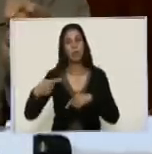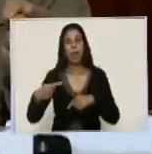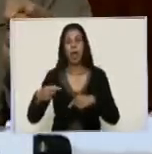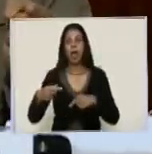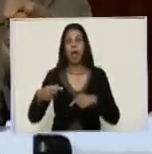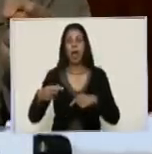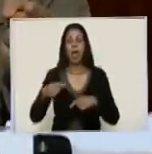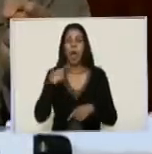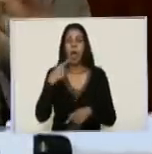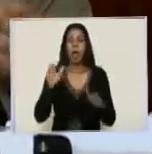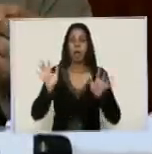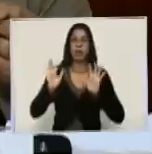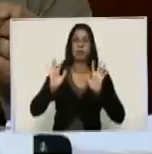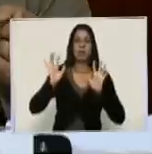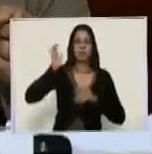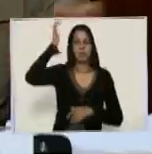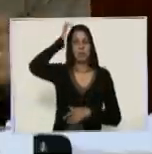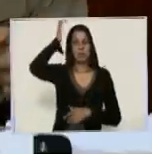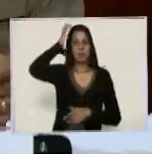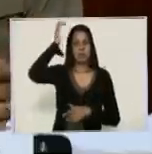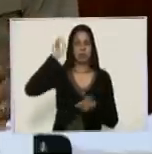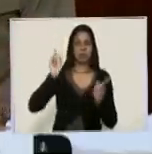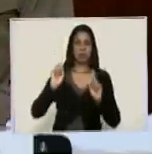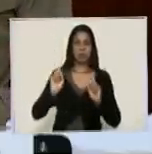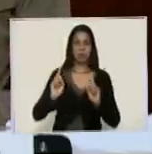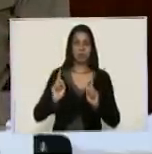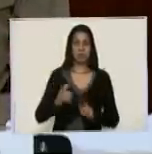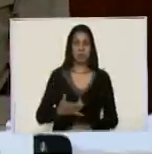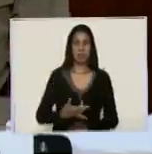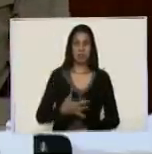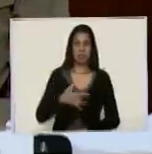retractándose de lo que dijo, y eso sí es ridículo.